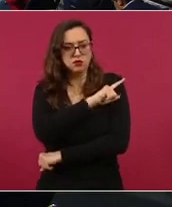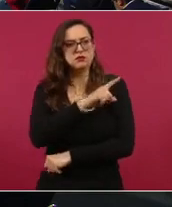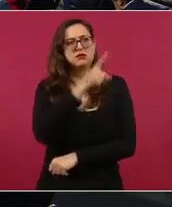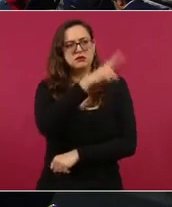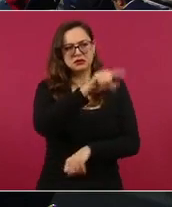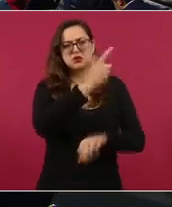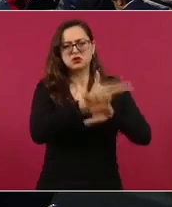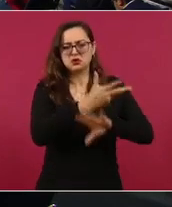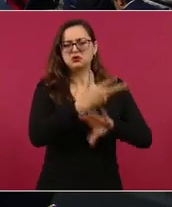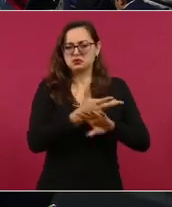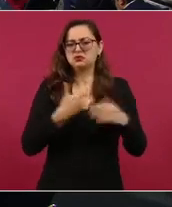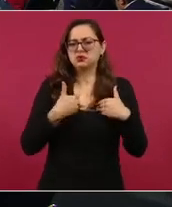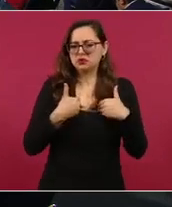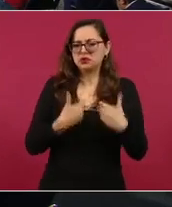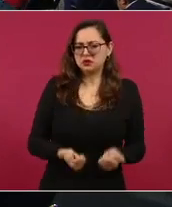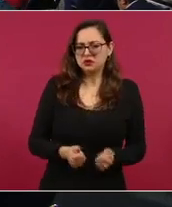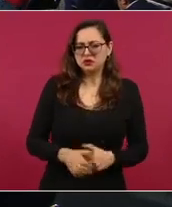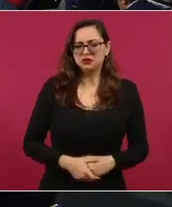Muchas gracias, señor presidente.